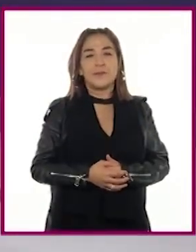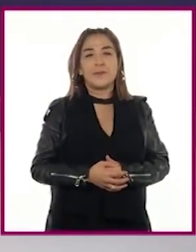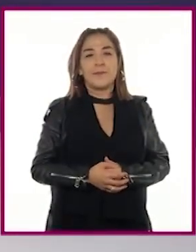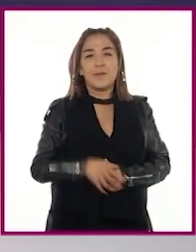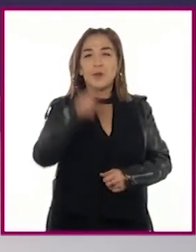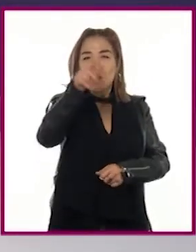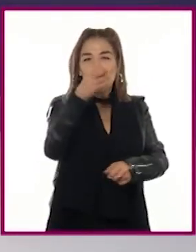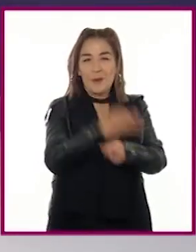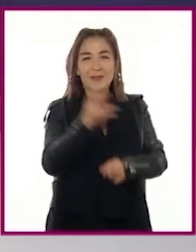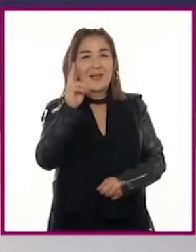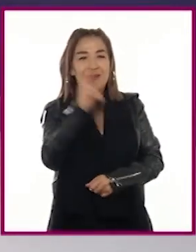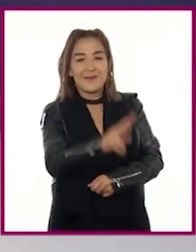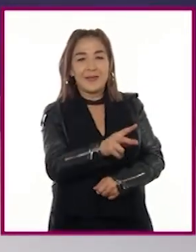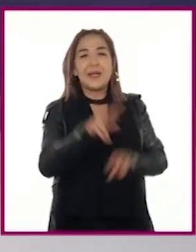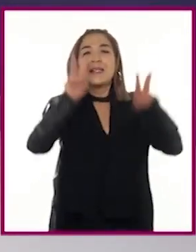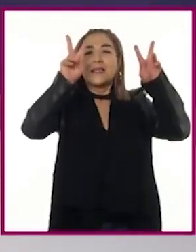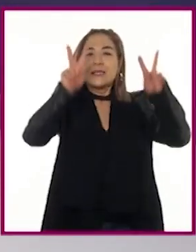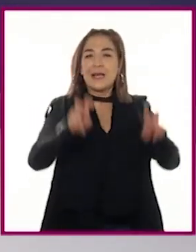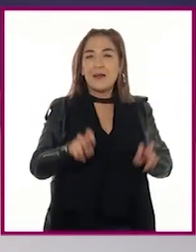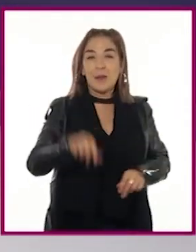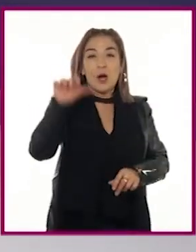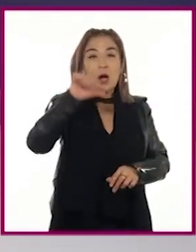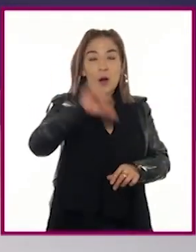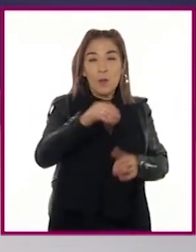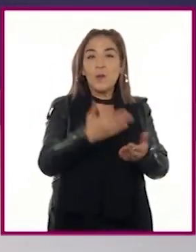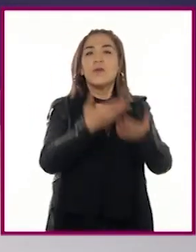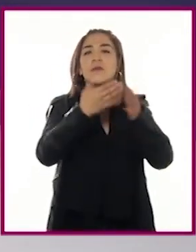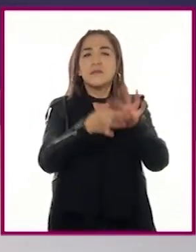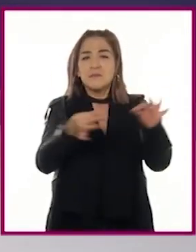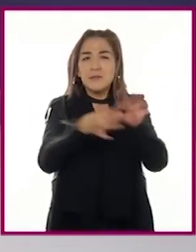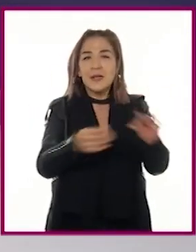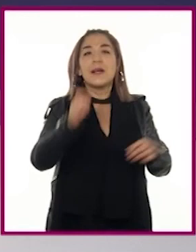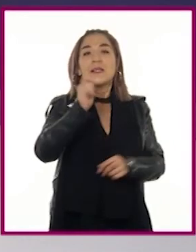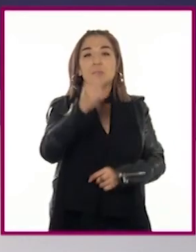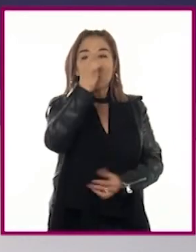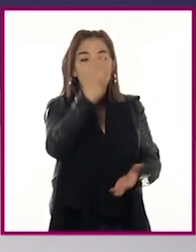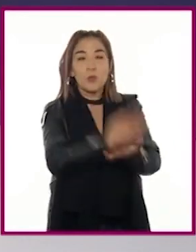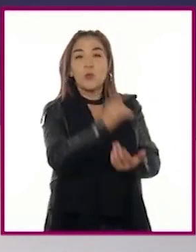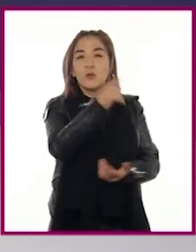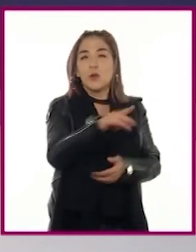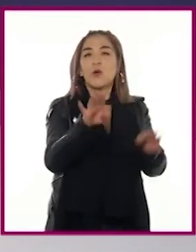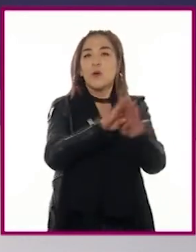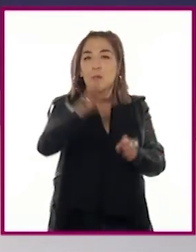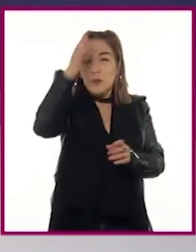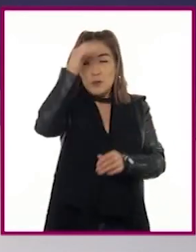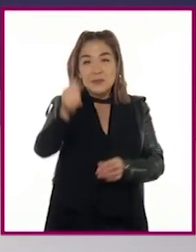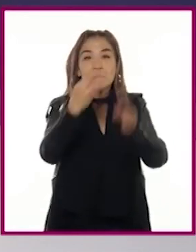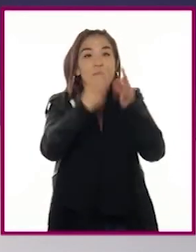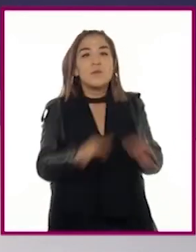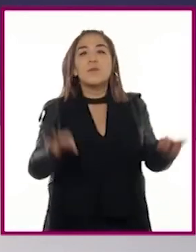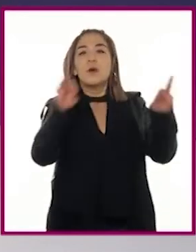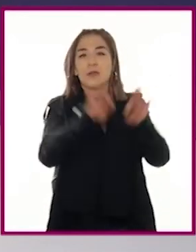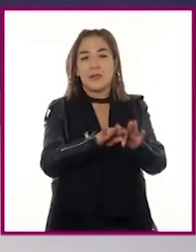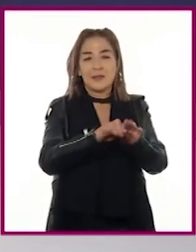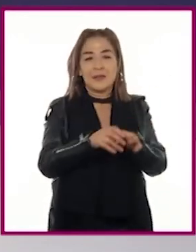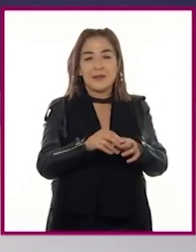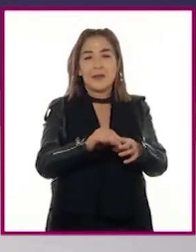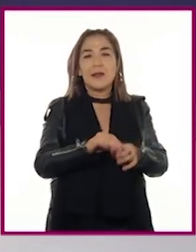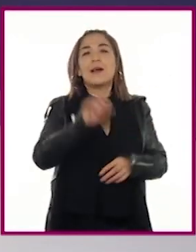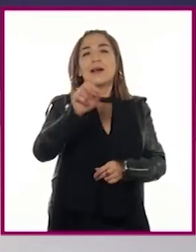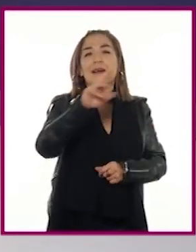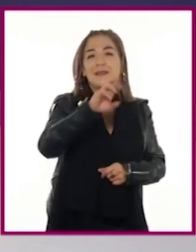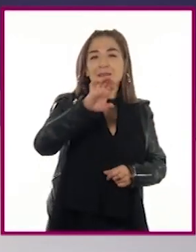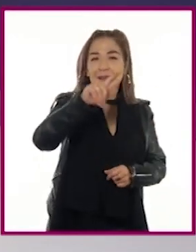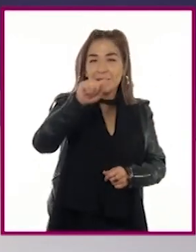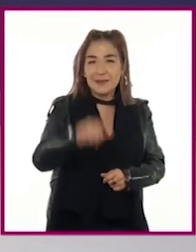Como han podido notar, los temas que se han abordado hasta ahora no dependen únicamente de los conceptos fundamentales como segmento de